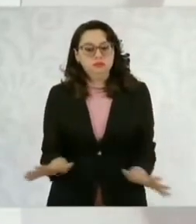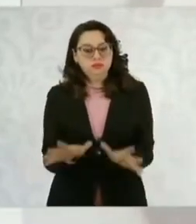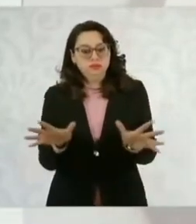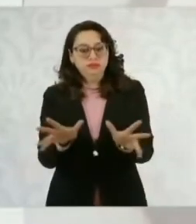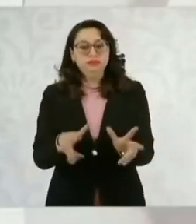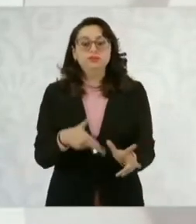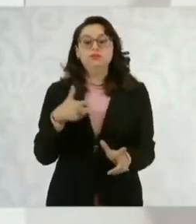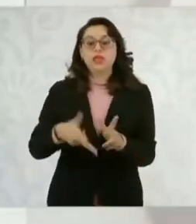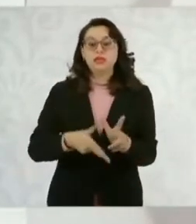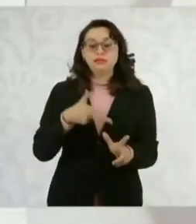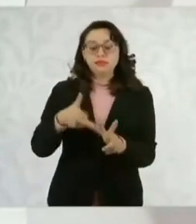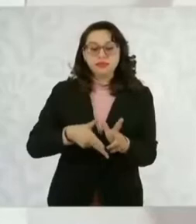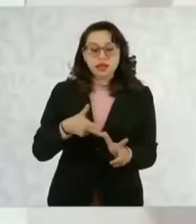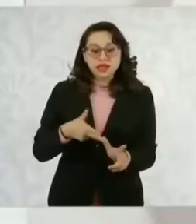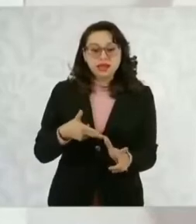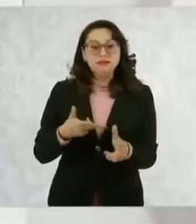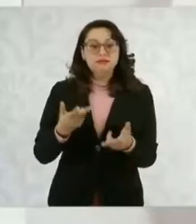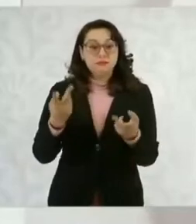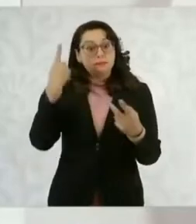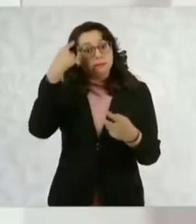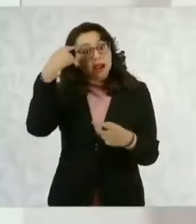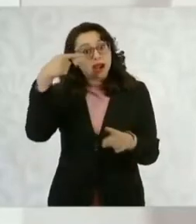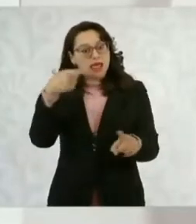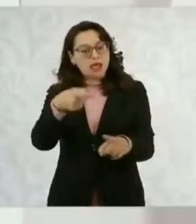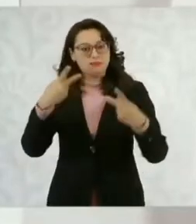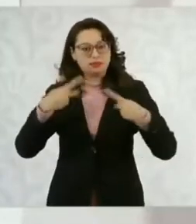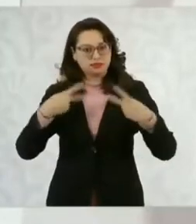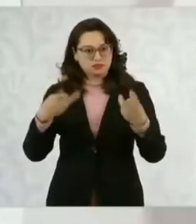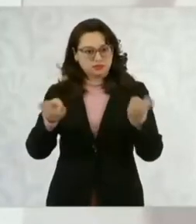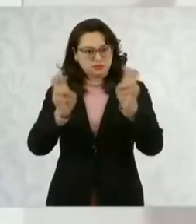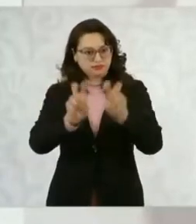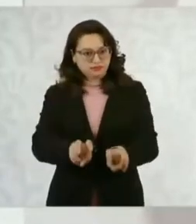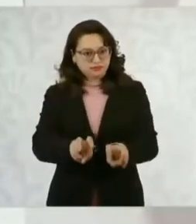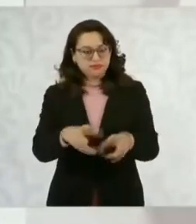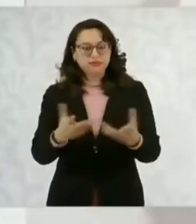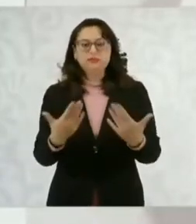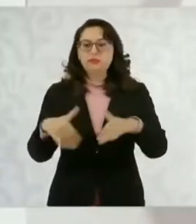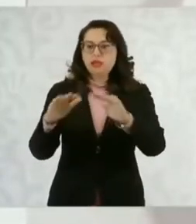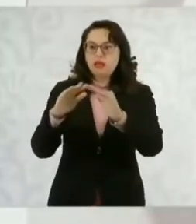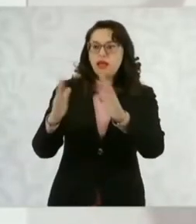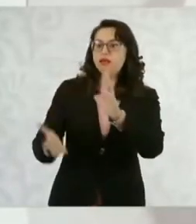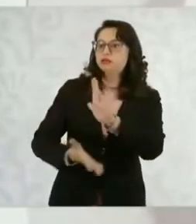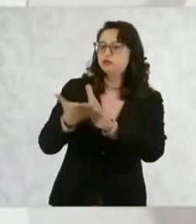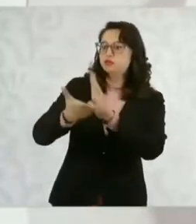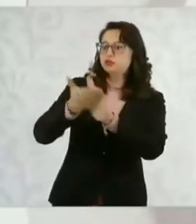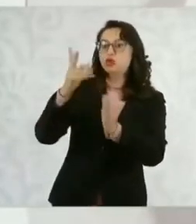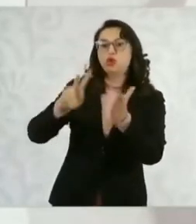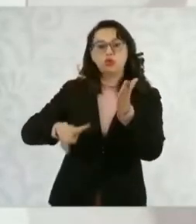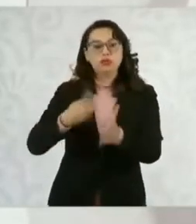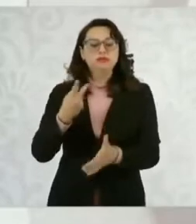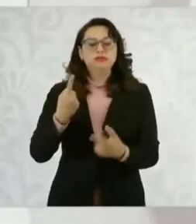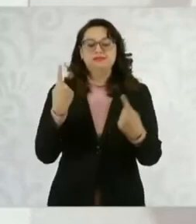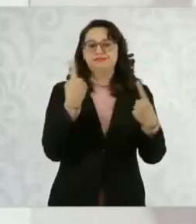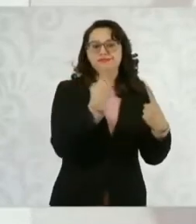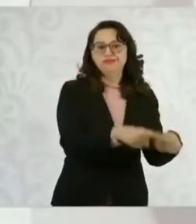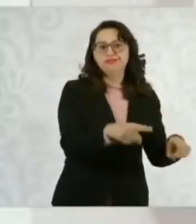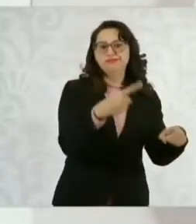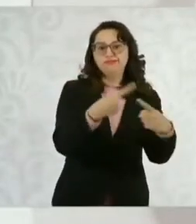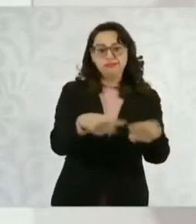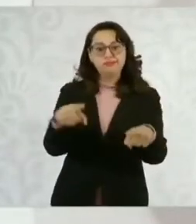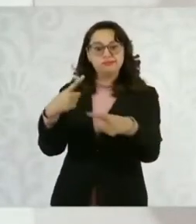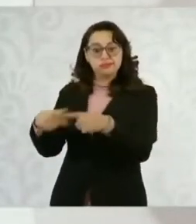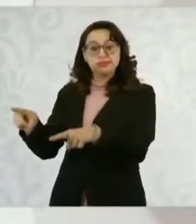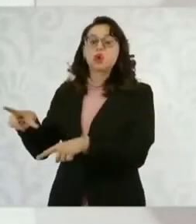como los trenes de pasajeros que estamos recuperando, como la construcción de vivienda, en fin, diversas áreas en